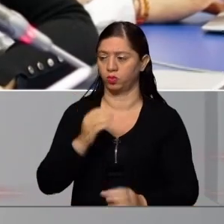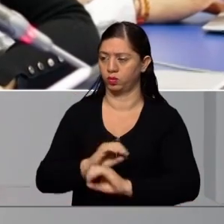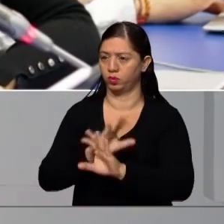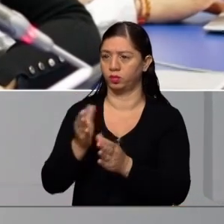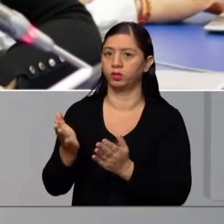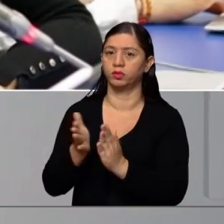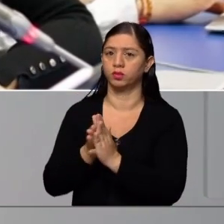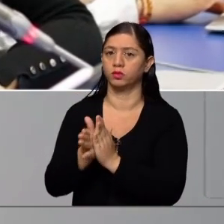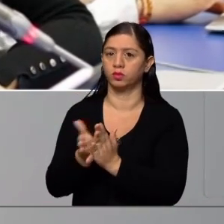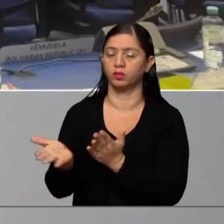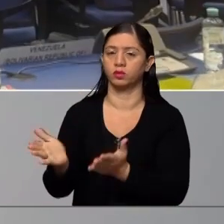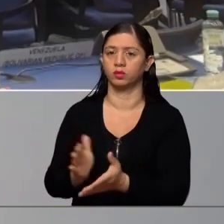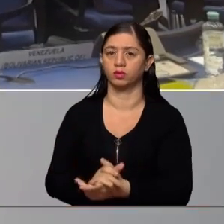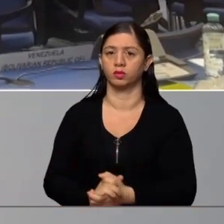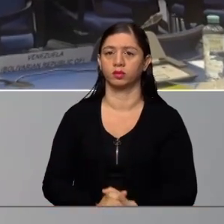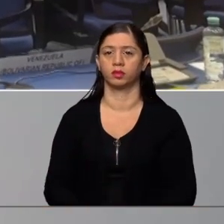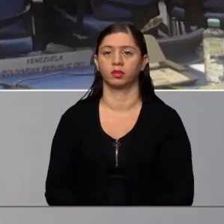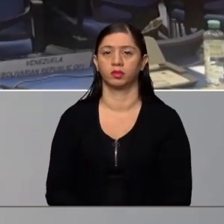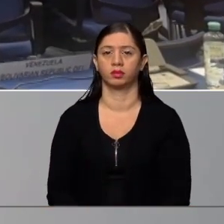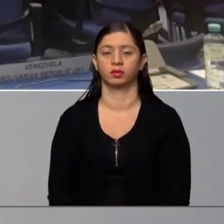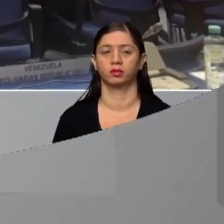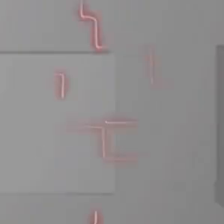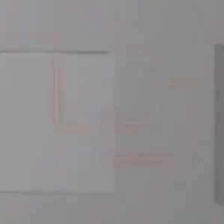cuéntenos más en detalles de esta intervención.